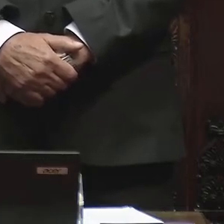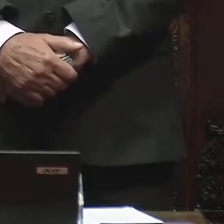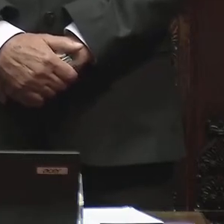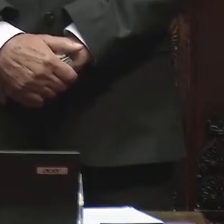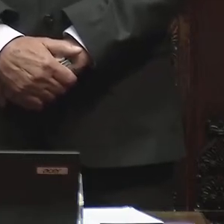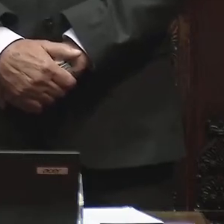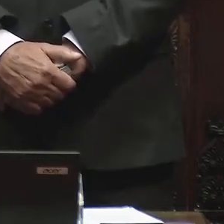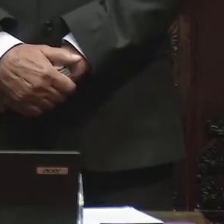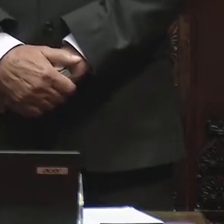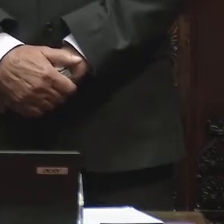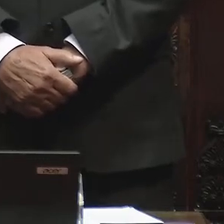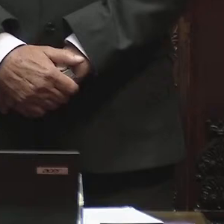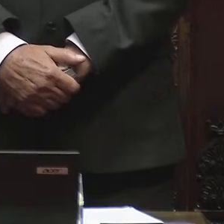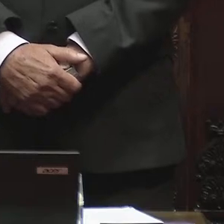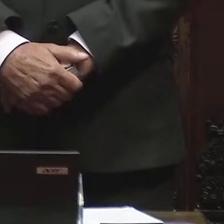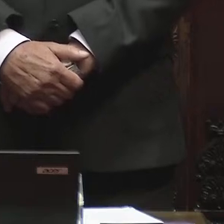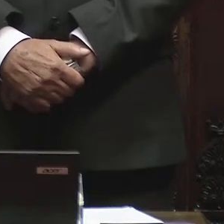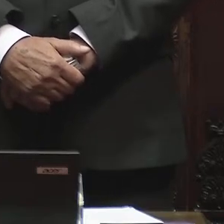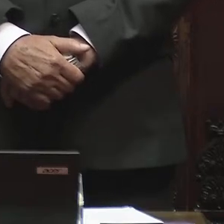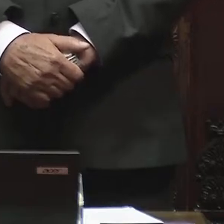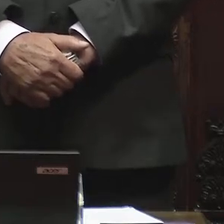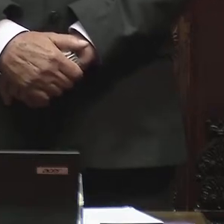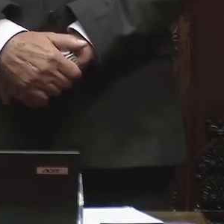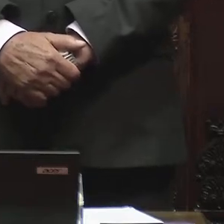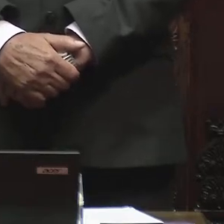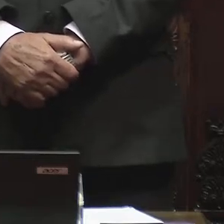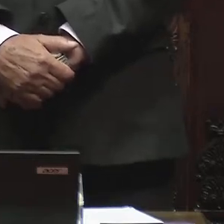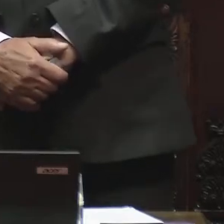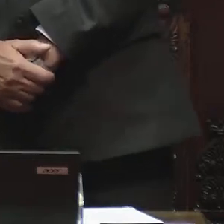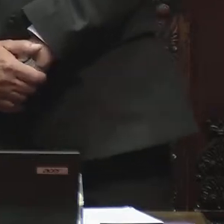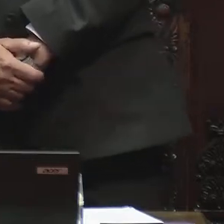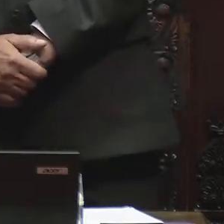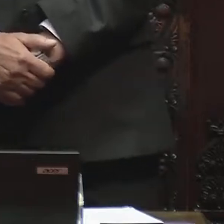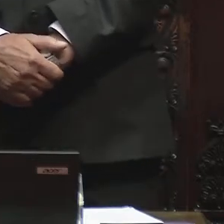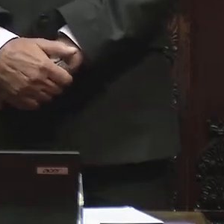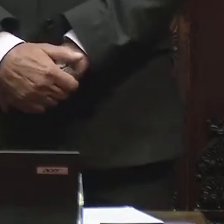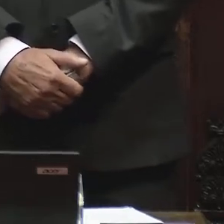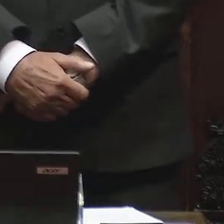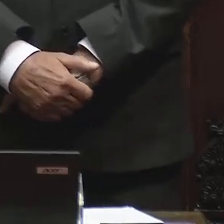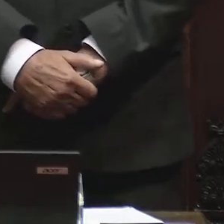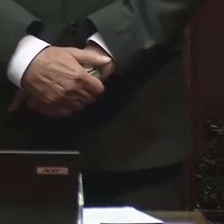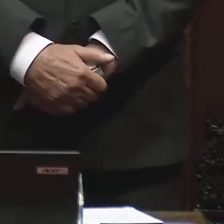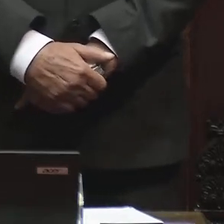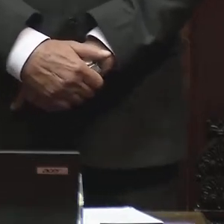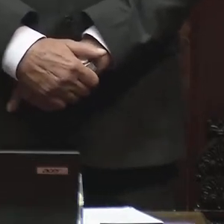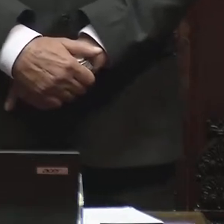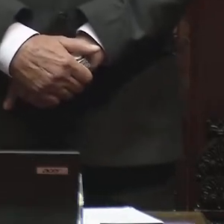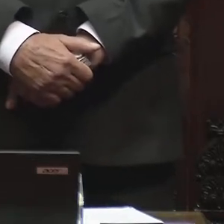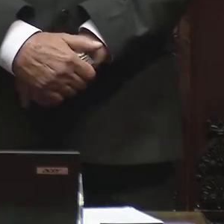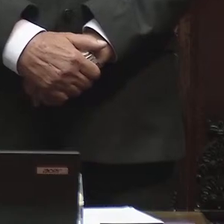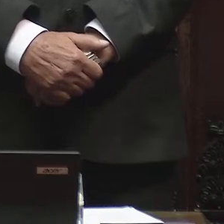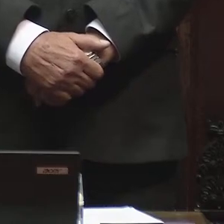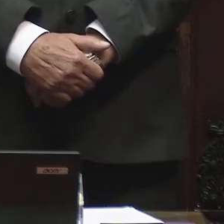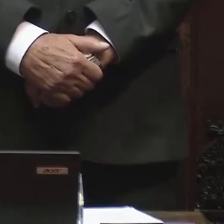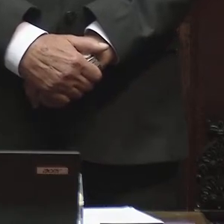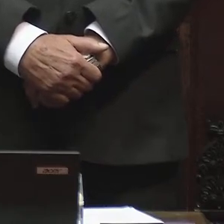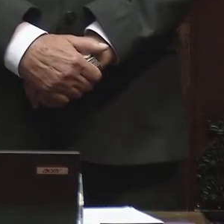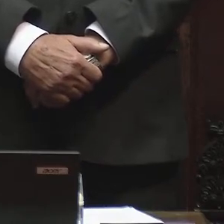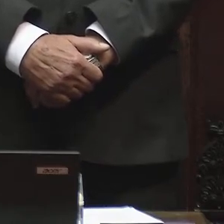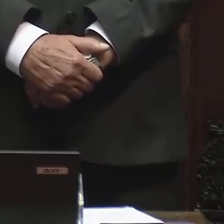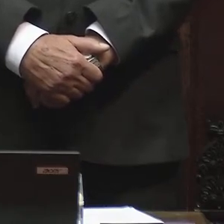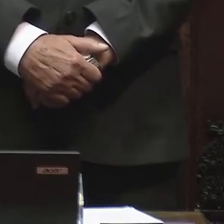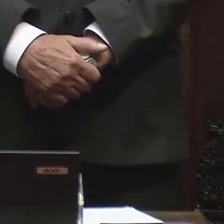en esta sesión vamos a proceder ahora a autorizar entonces además